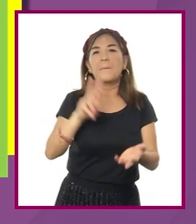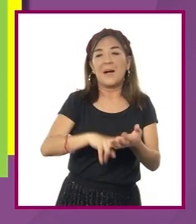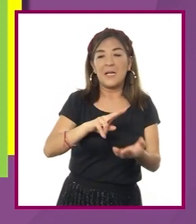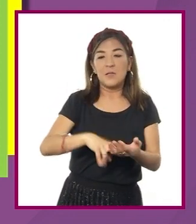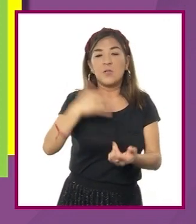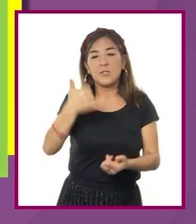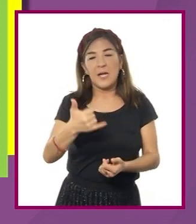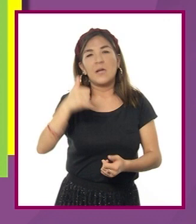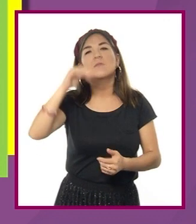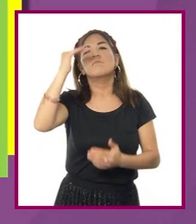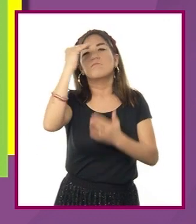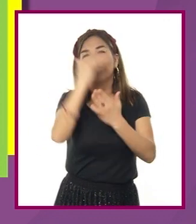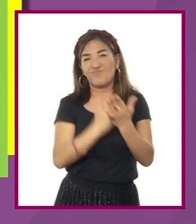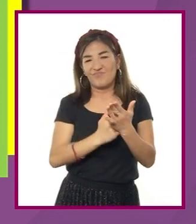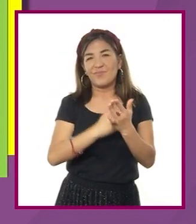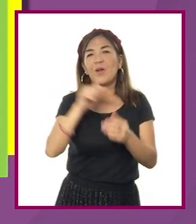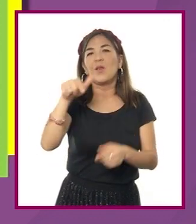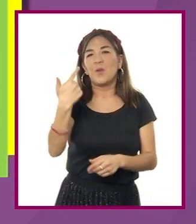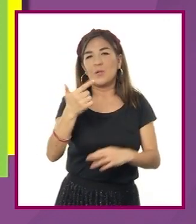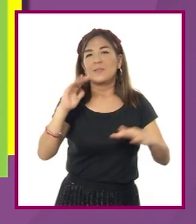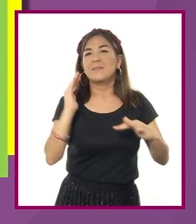reducirá a la 12ª parte.